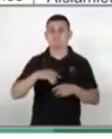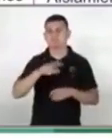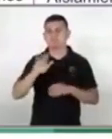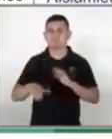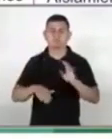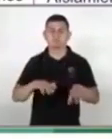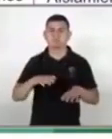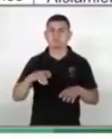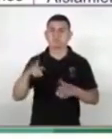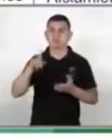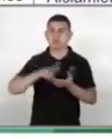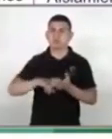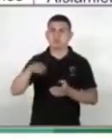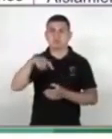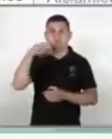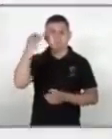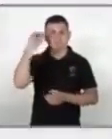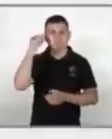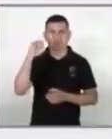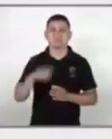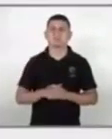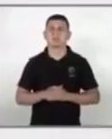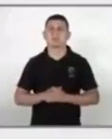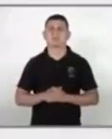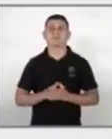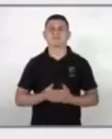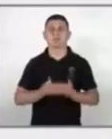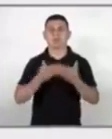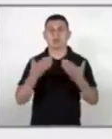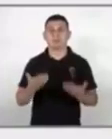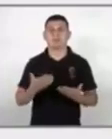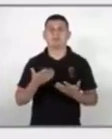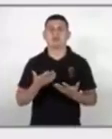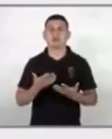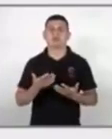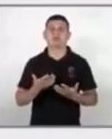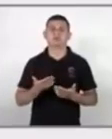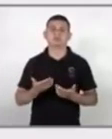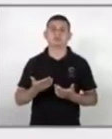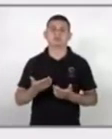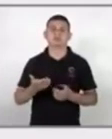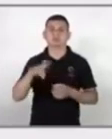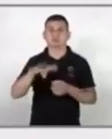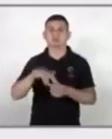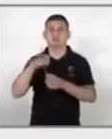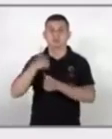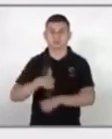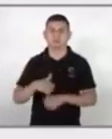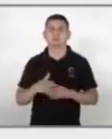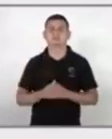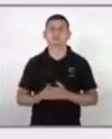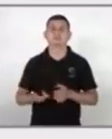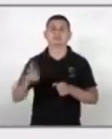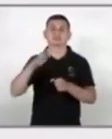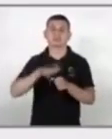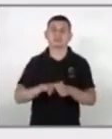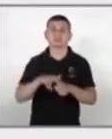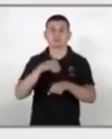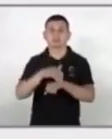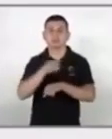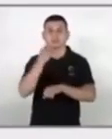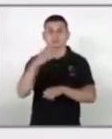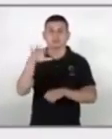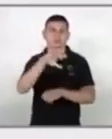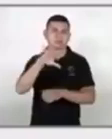para toda la jornada. Con respecto al panorama jurisdiccional, en la jurisdicción sanitaria número 1,